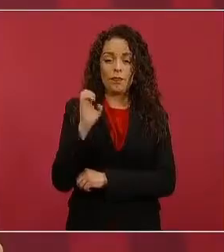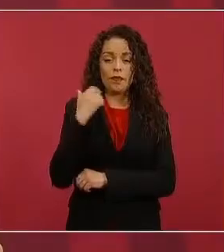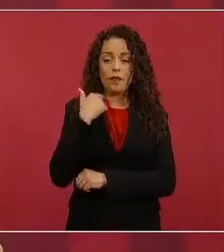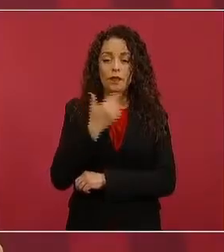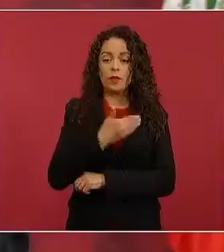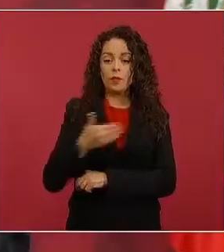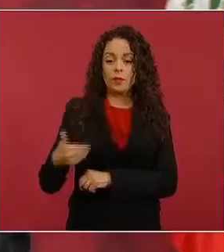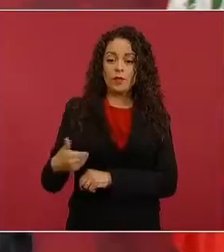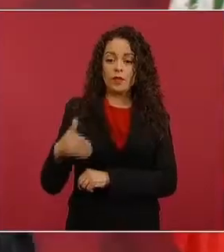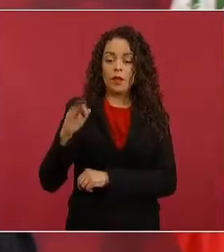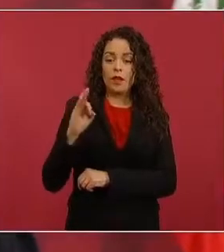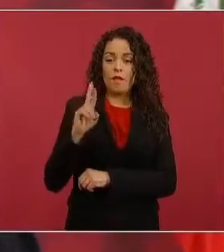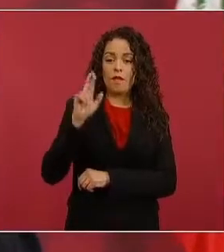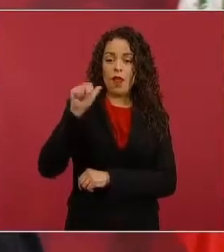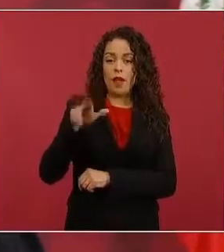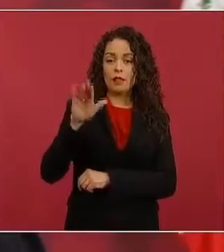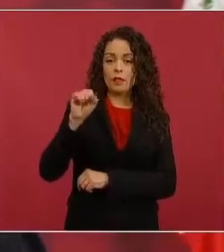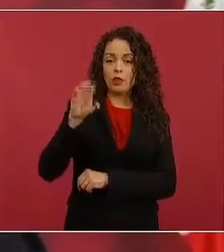le ofreció trabajo